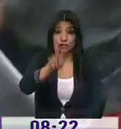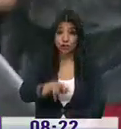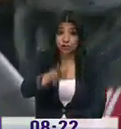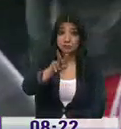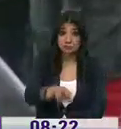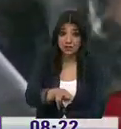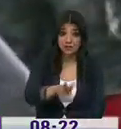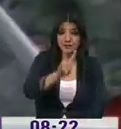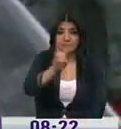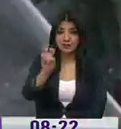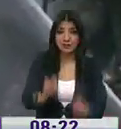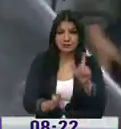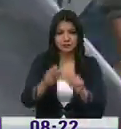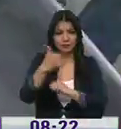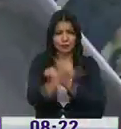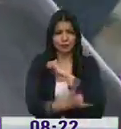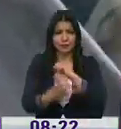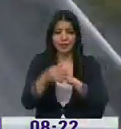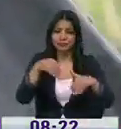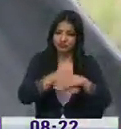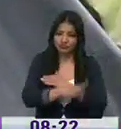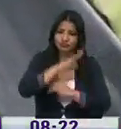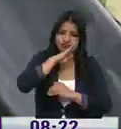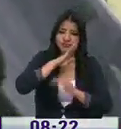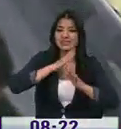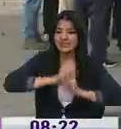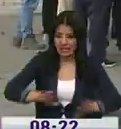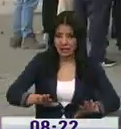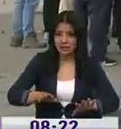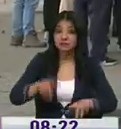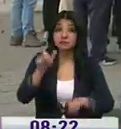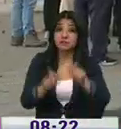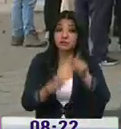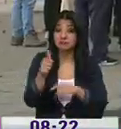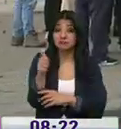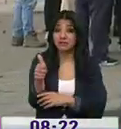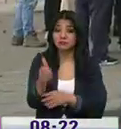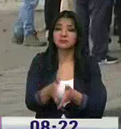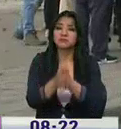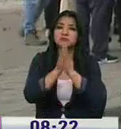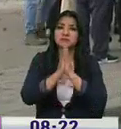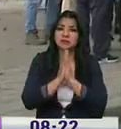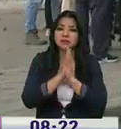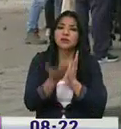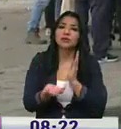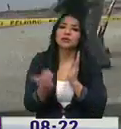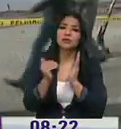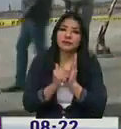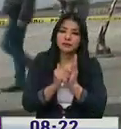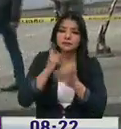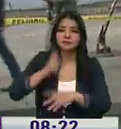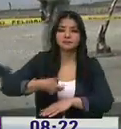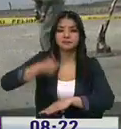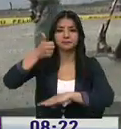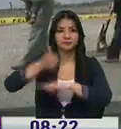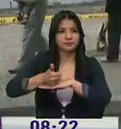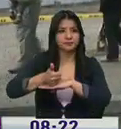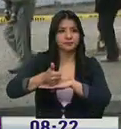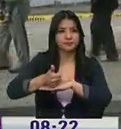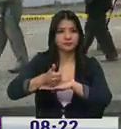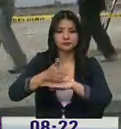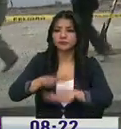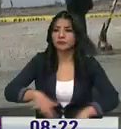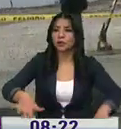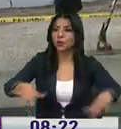20 extranjeros pernoctaron ahí, los vecinos del sector de Turubamba solicitaron nuevamente a la autoridad que se interviniera en el